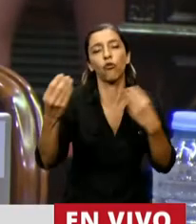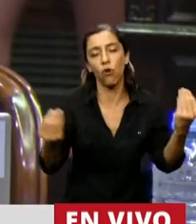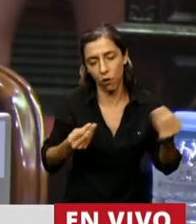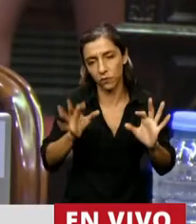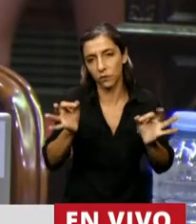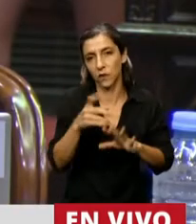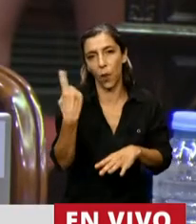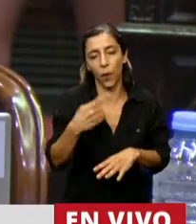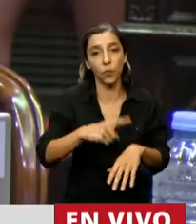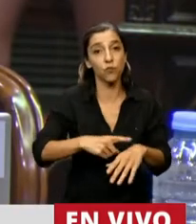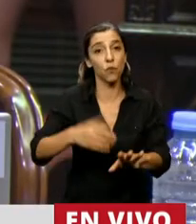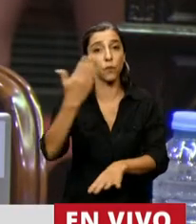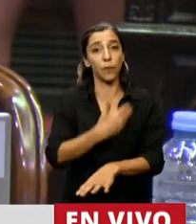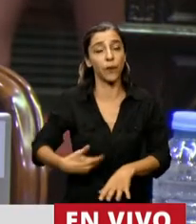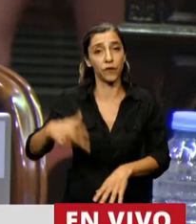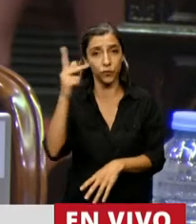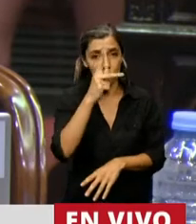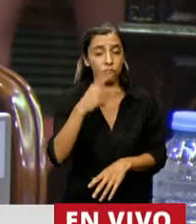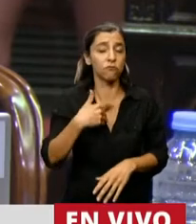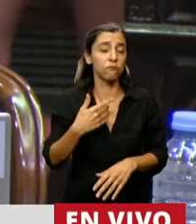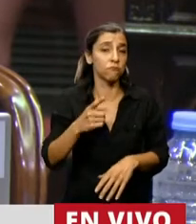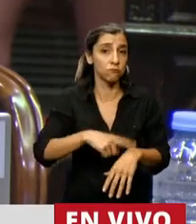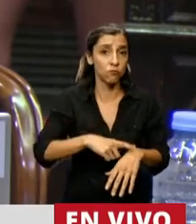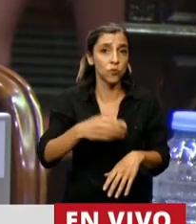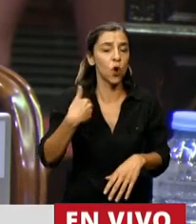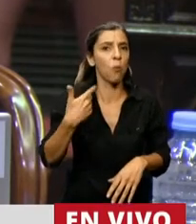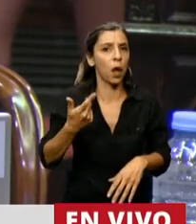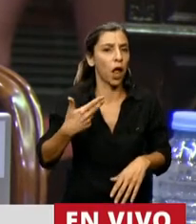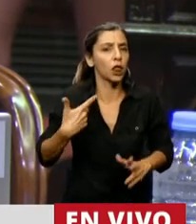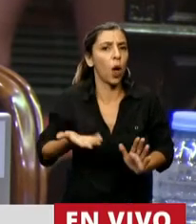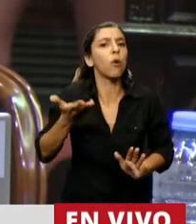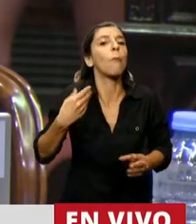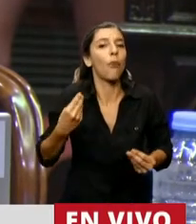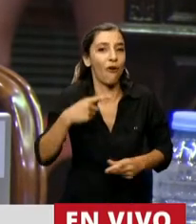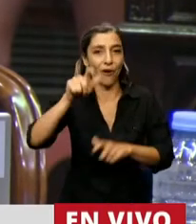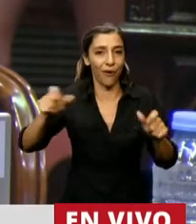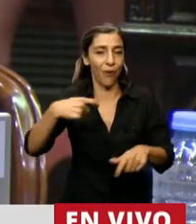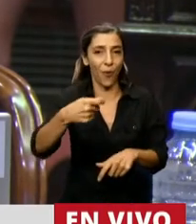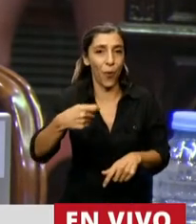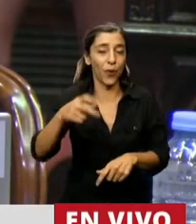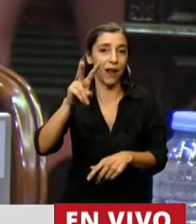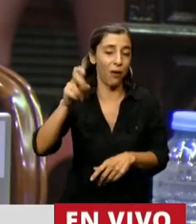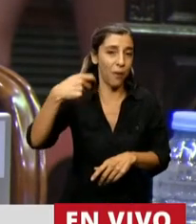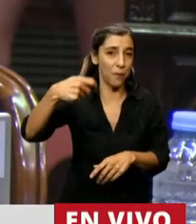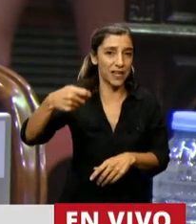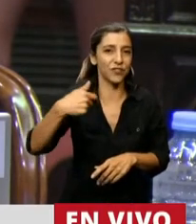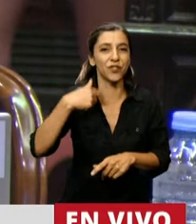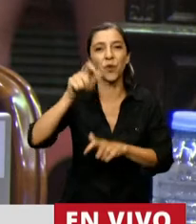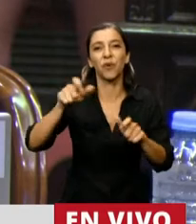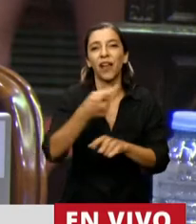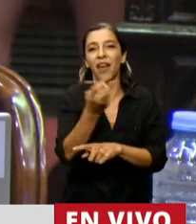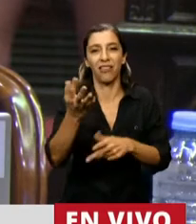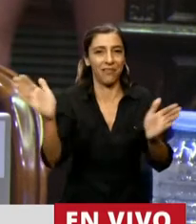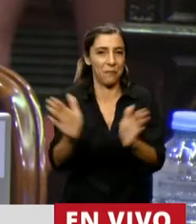tuvo superávit en gran medida porque había muchos menos jubilados y pensionados y porque su